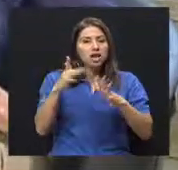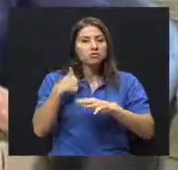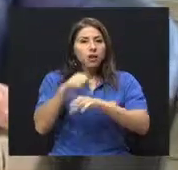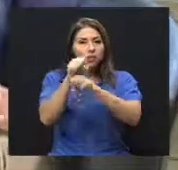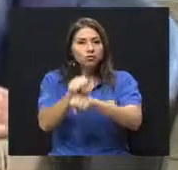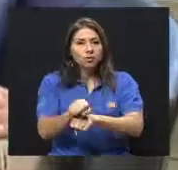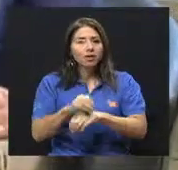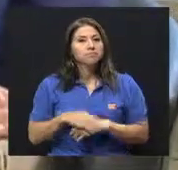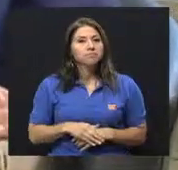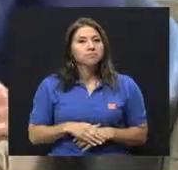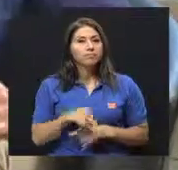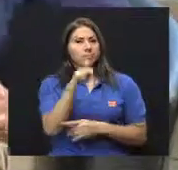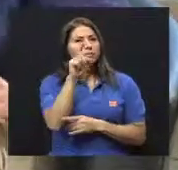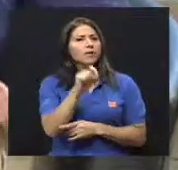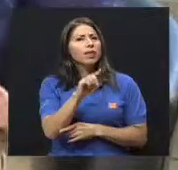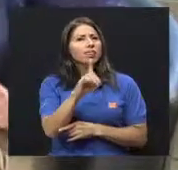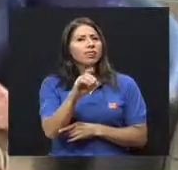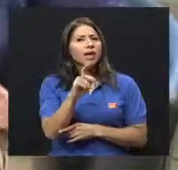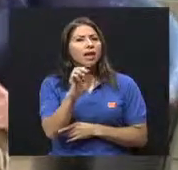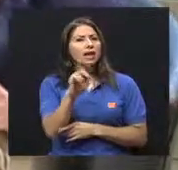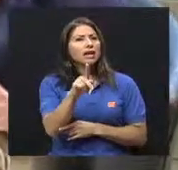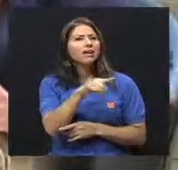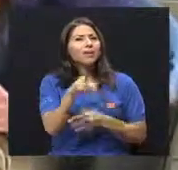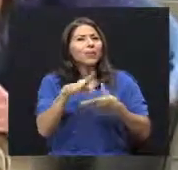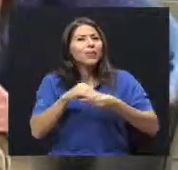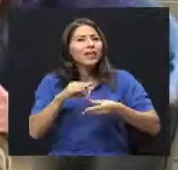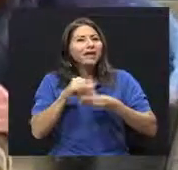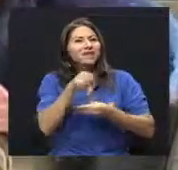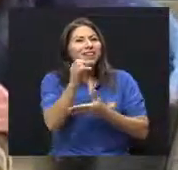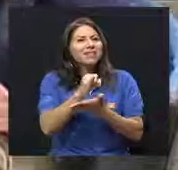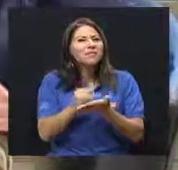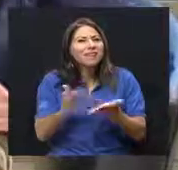Derek, contanos qué tienes ahí en ese dibujito.